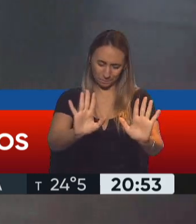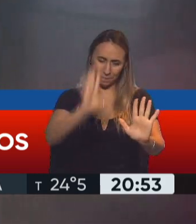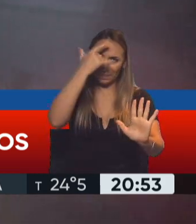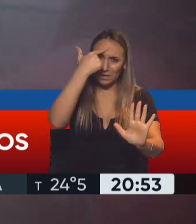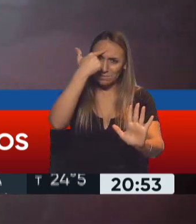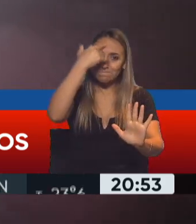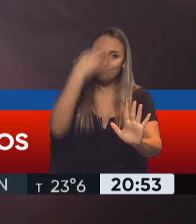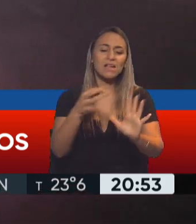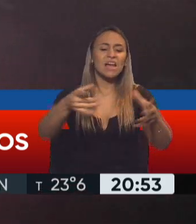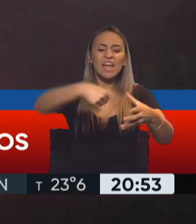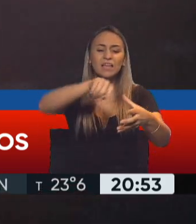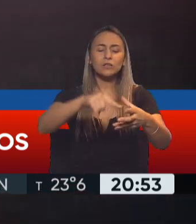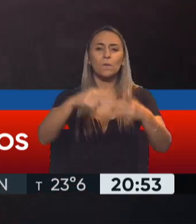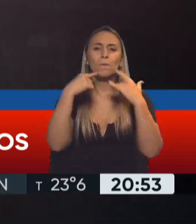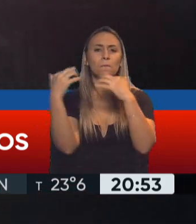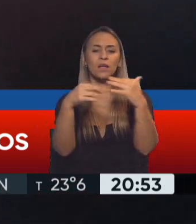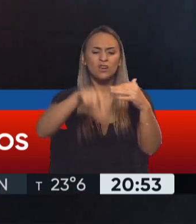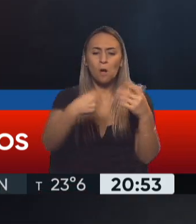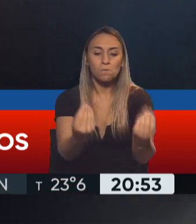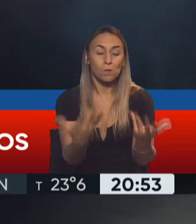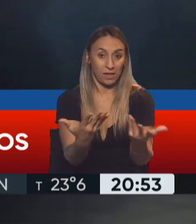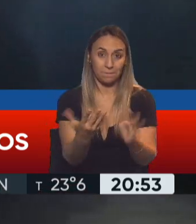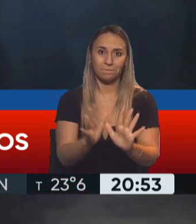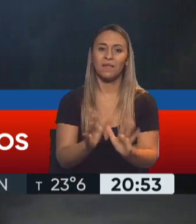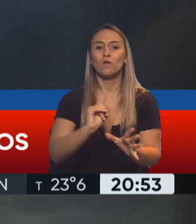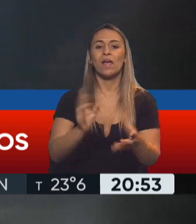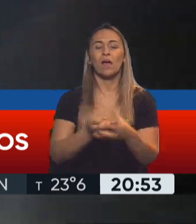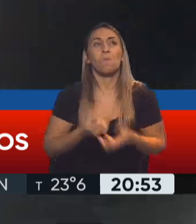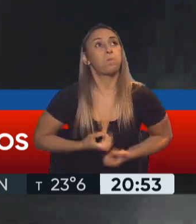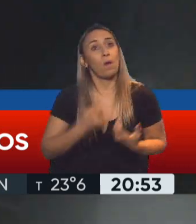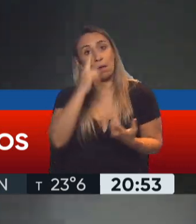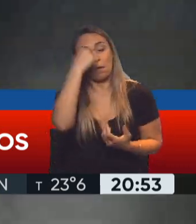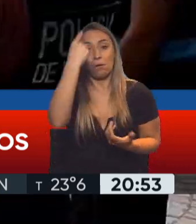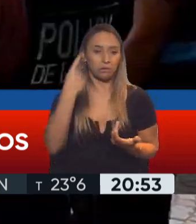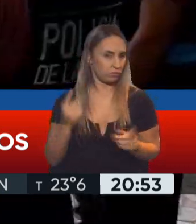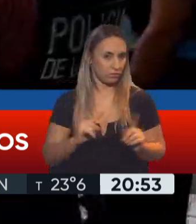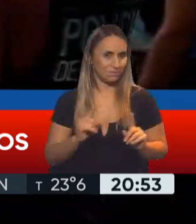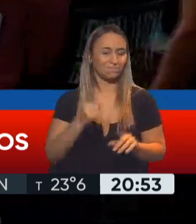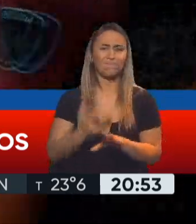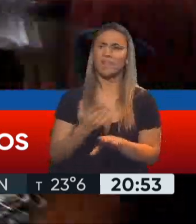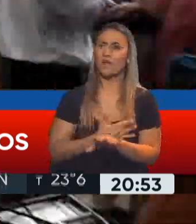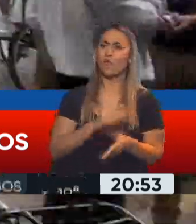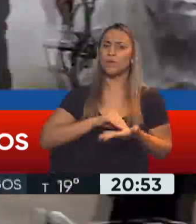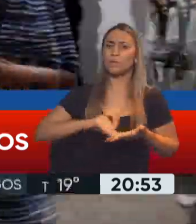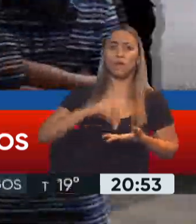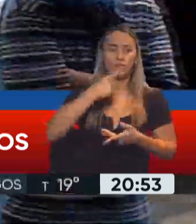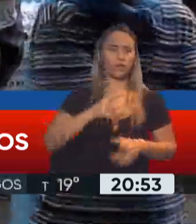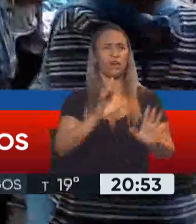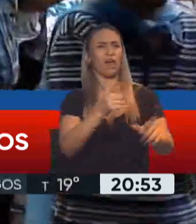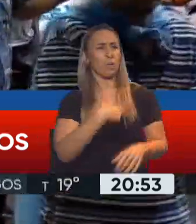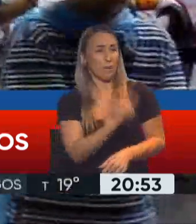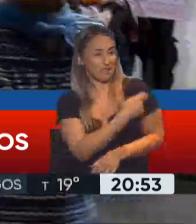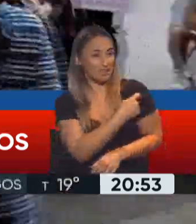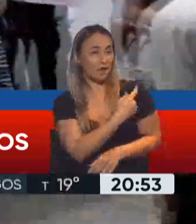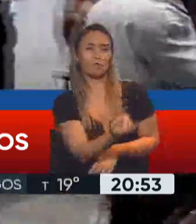surgen estas versiones y estas maneras yo escuchaba el otro día un diputado decir con respecto al pase sanitario no nos pueden obligar a vacunarnos